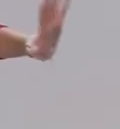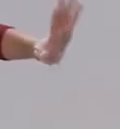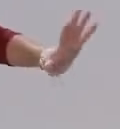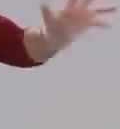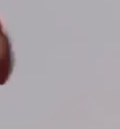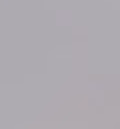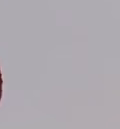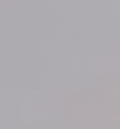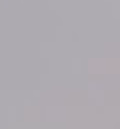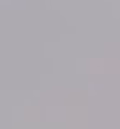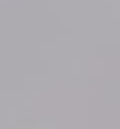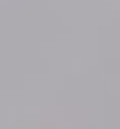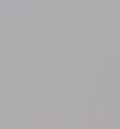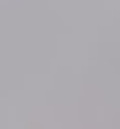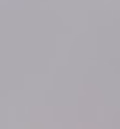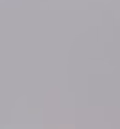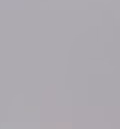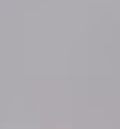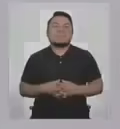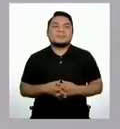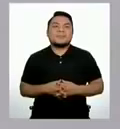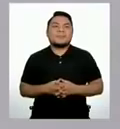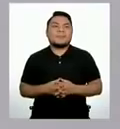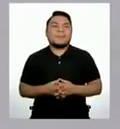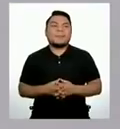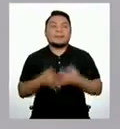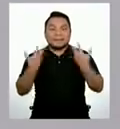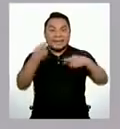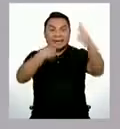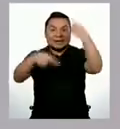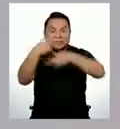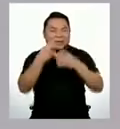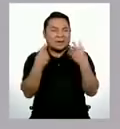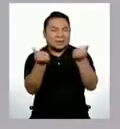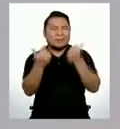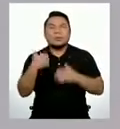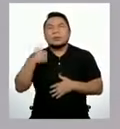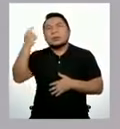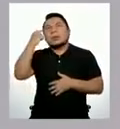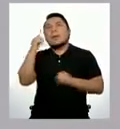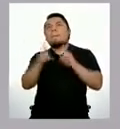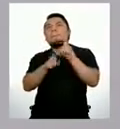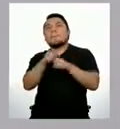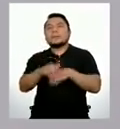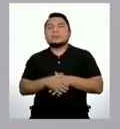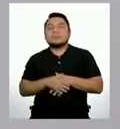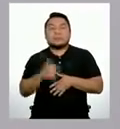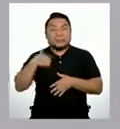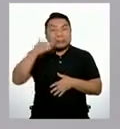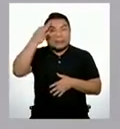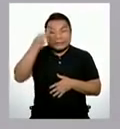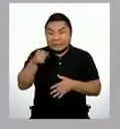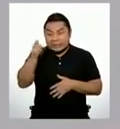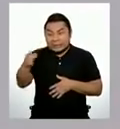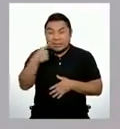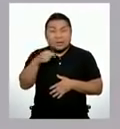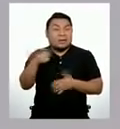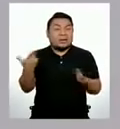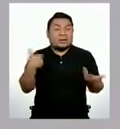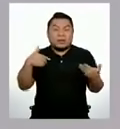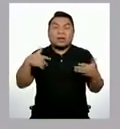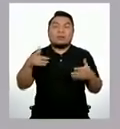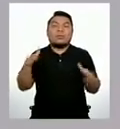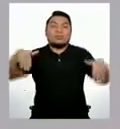Ya estamos de vuelta así de rápido y me he quedado pensando en la pregunta. Creo que el guardián no estaría muy